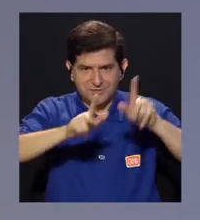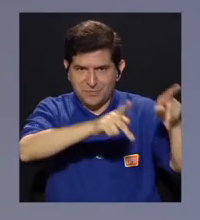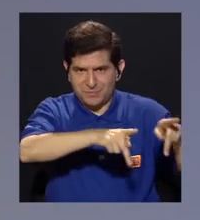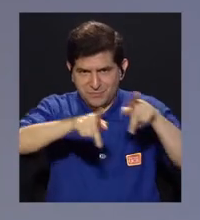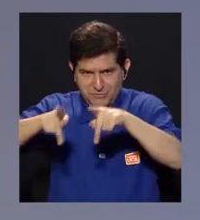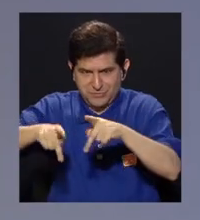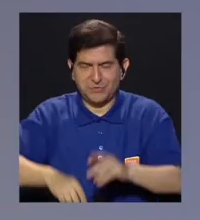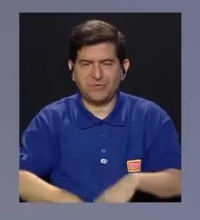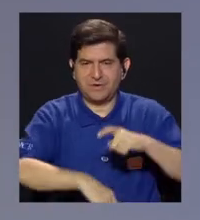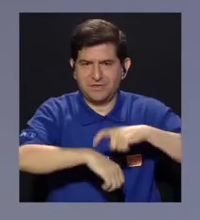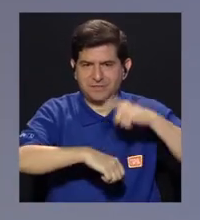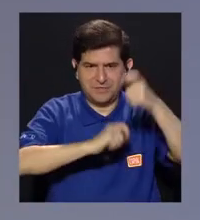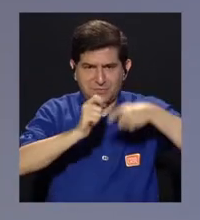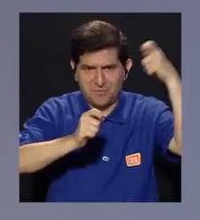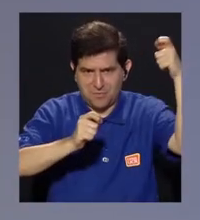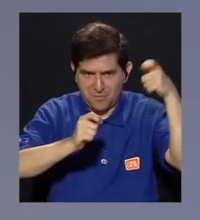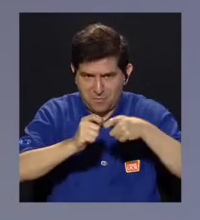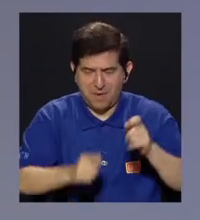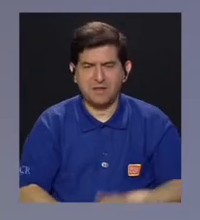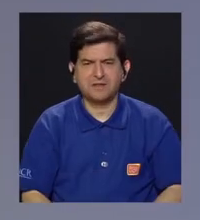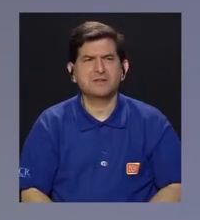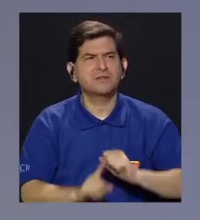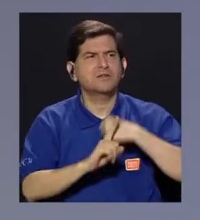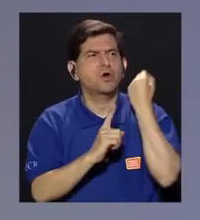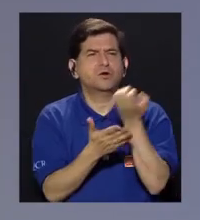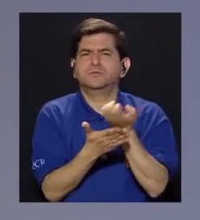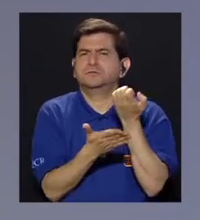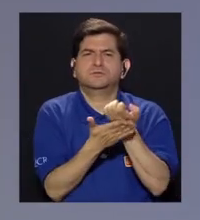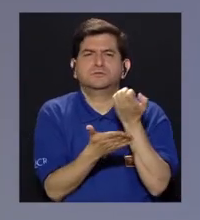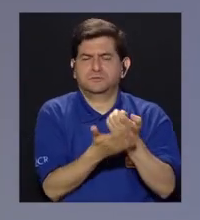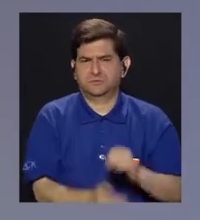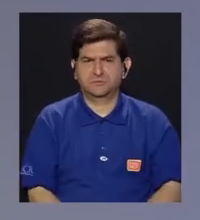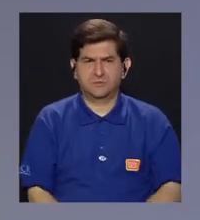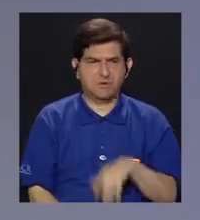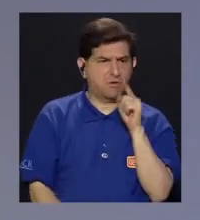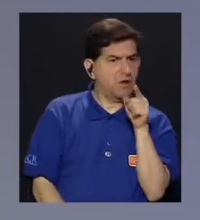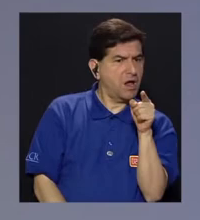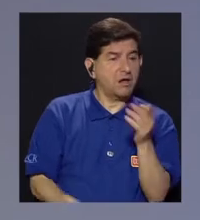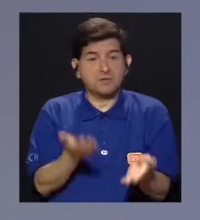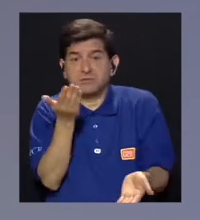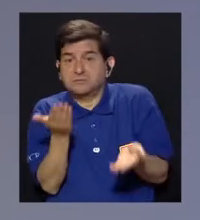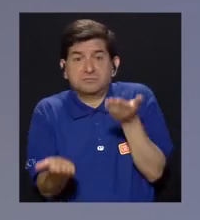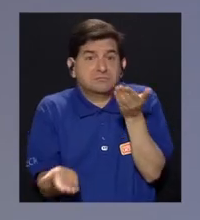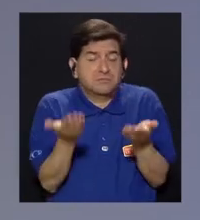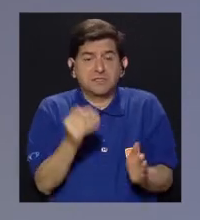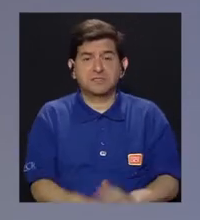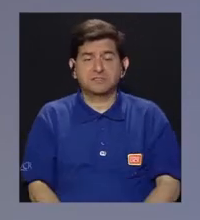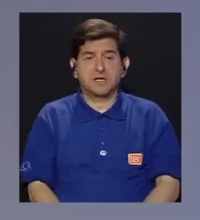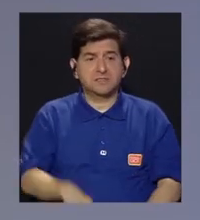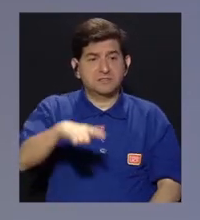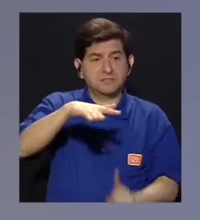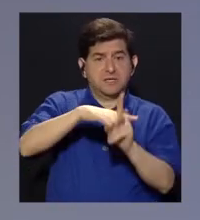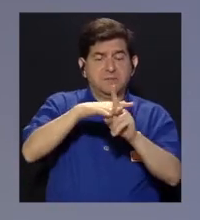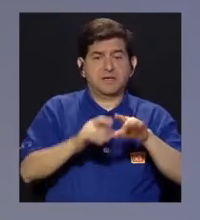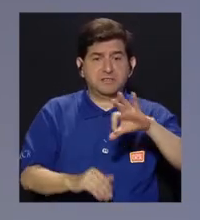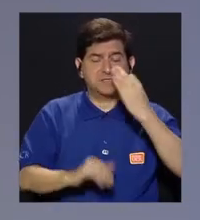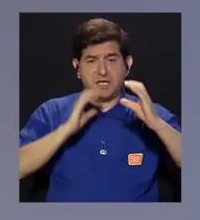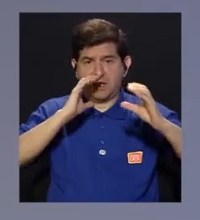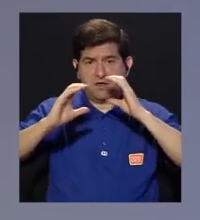caso de las personas que en un momento determinados por un asunto económico se ven en en medios de